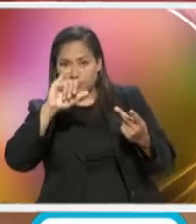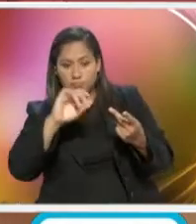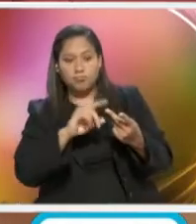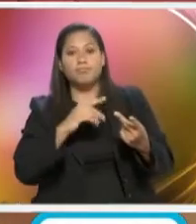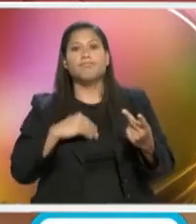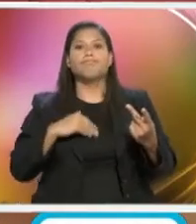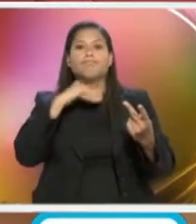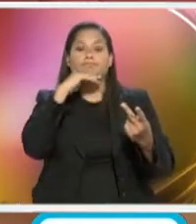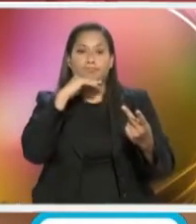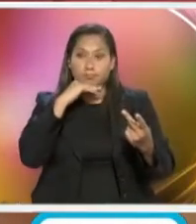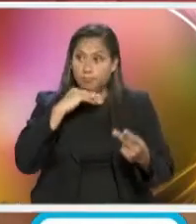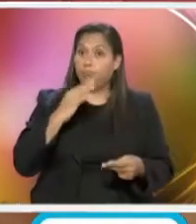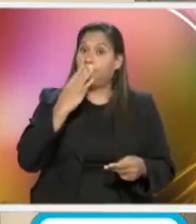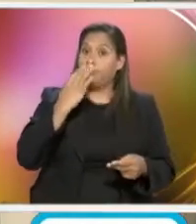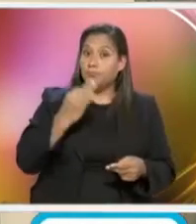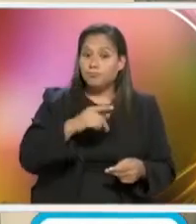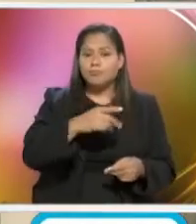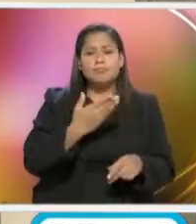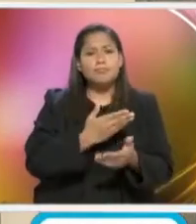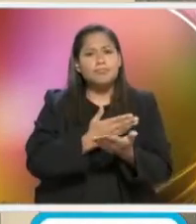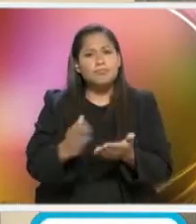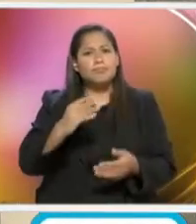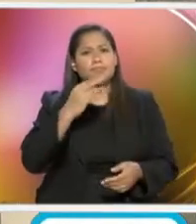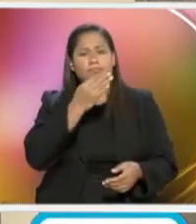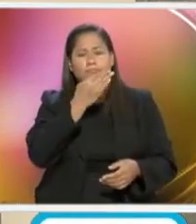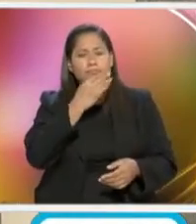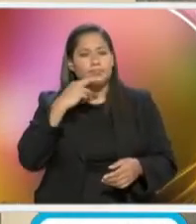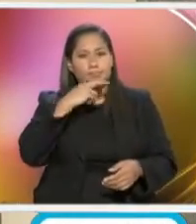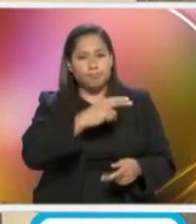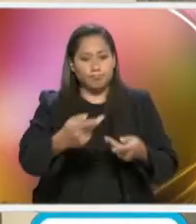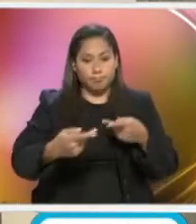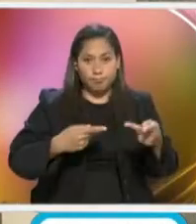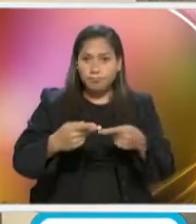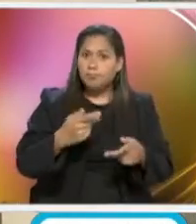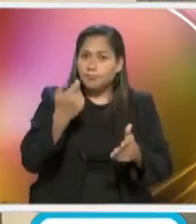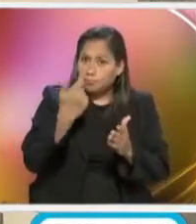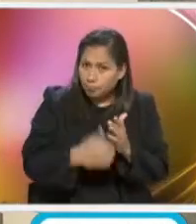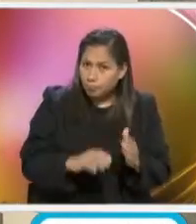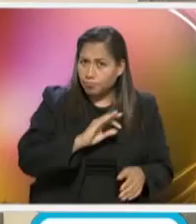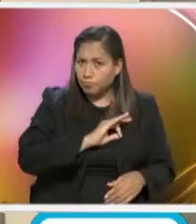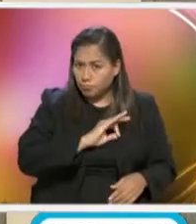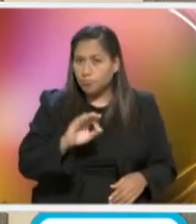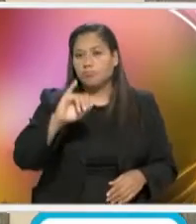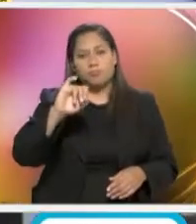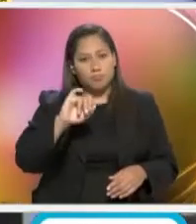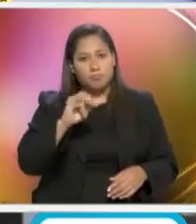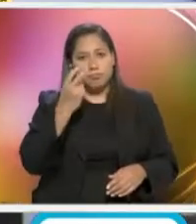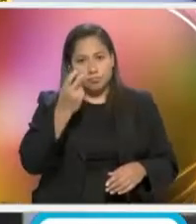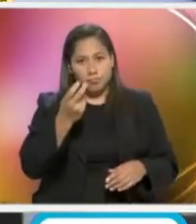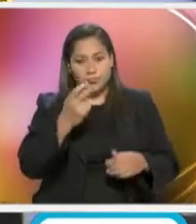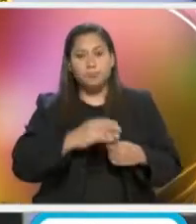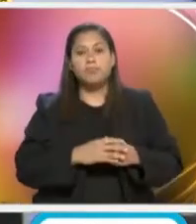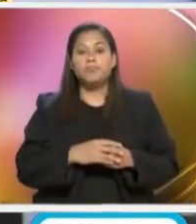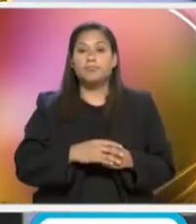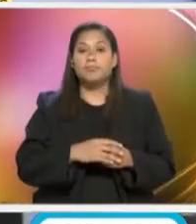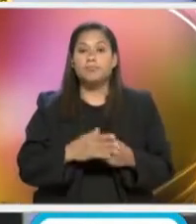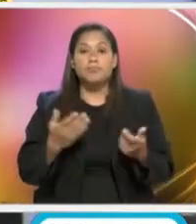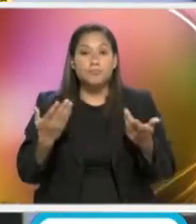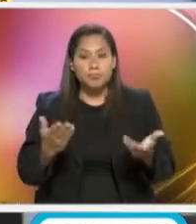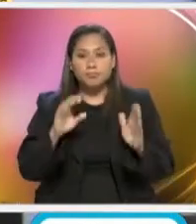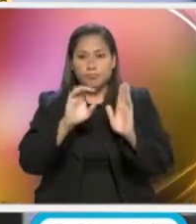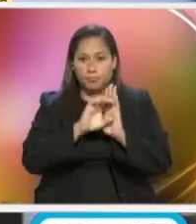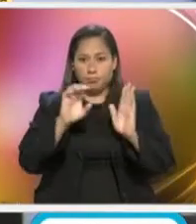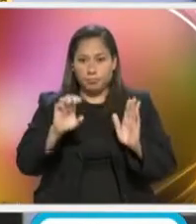saciedad. Muy bien. No, qué Exactamente. delicia, además muy rápido de preparar Sí. y puede ser muy económico también, Así ¿no es. es así? Exactamente. Y,